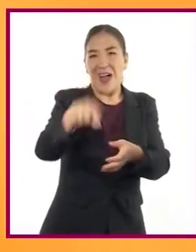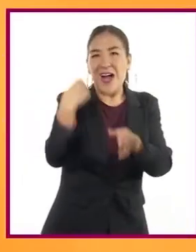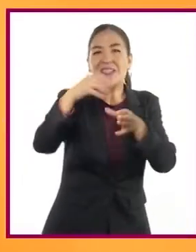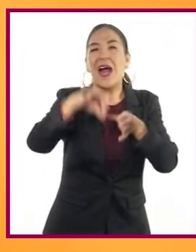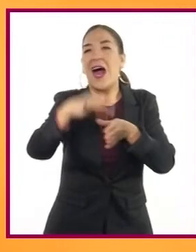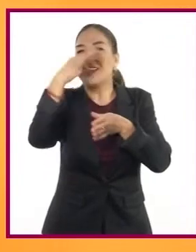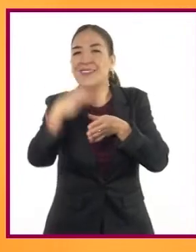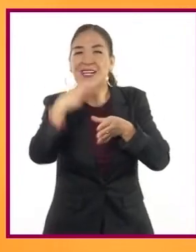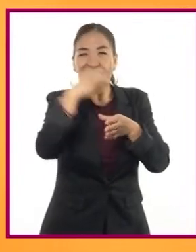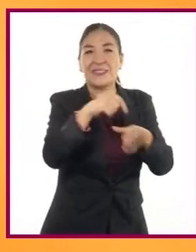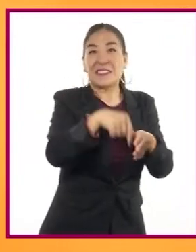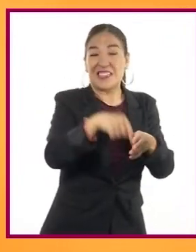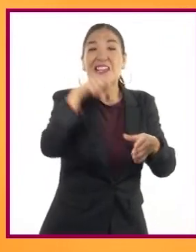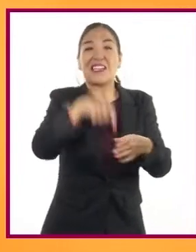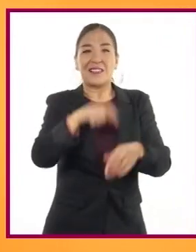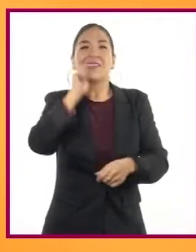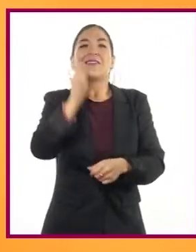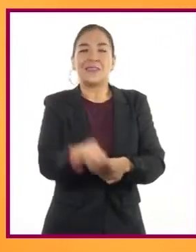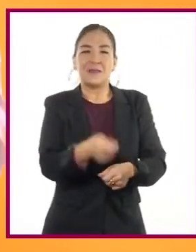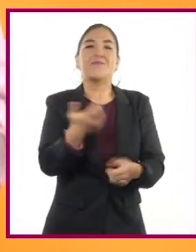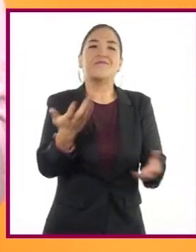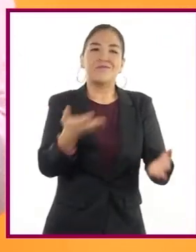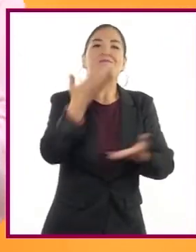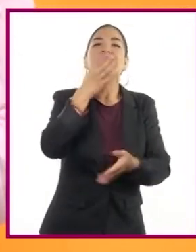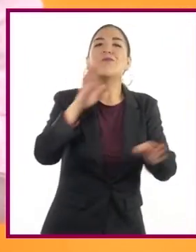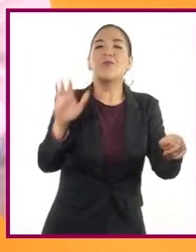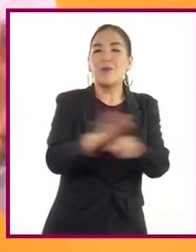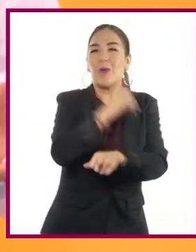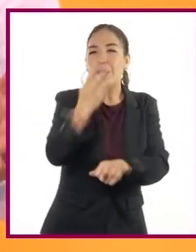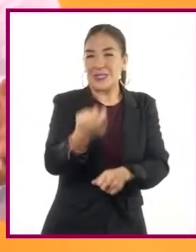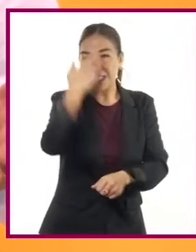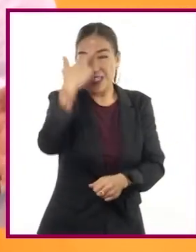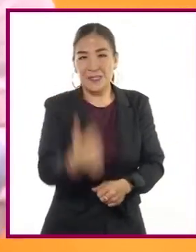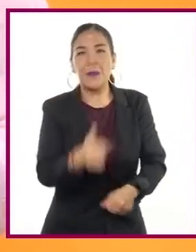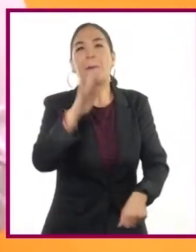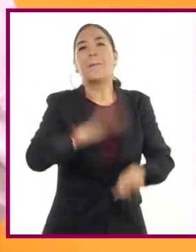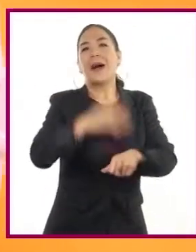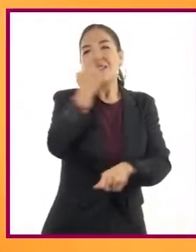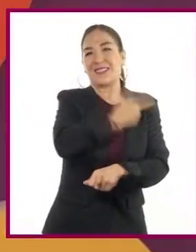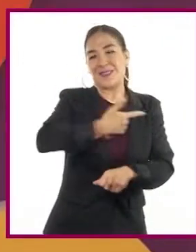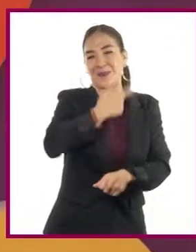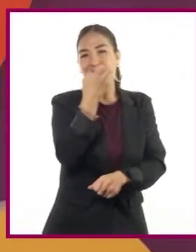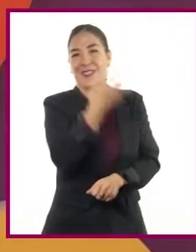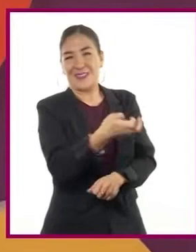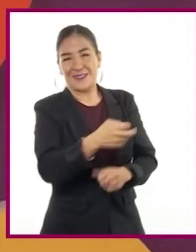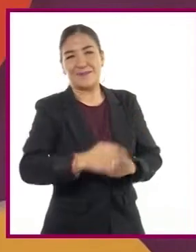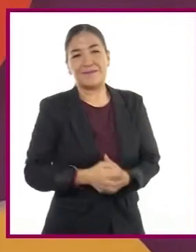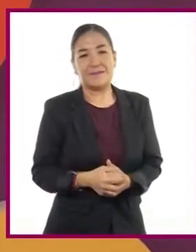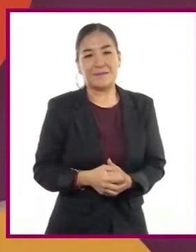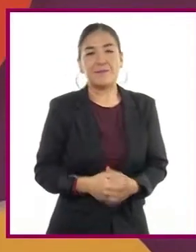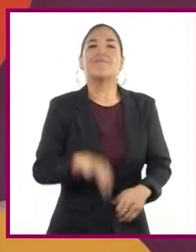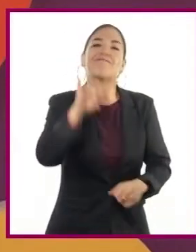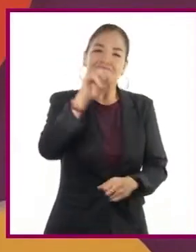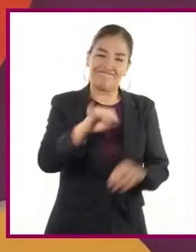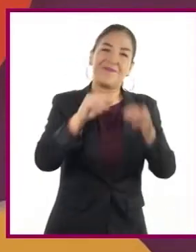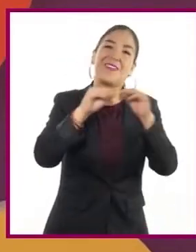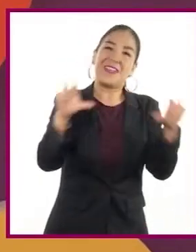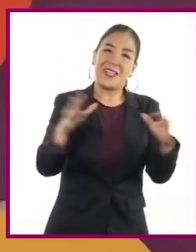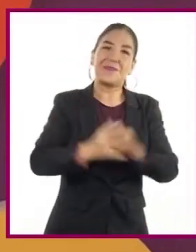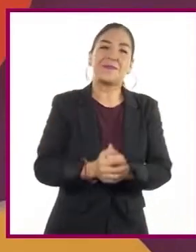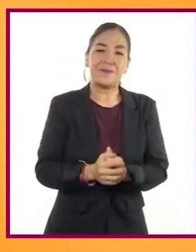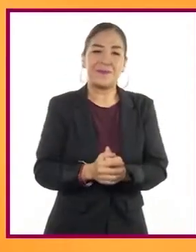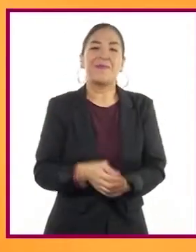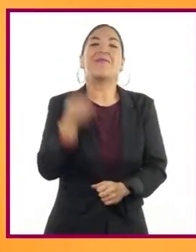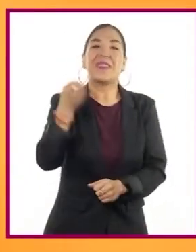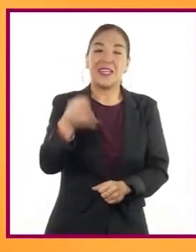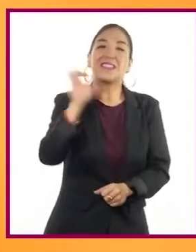Quizá eso sea parte de lo que contribuya a que tengan preferencia por ellos. Claro, eso